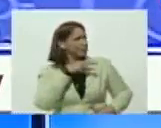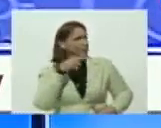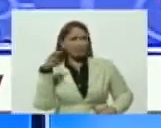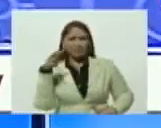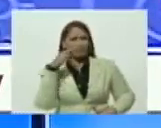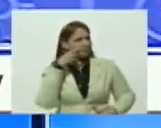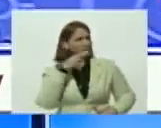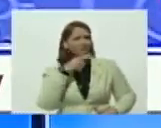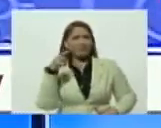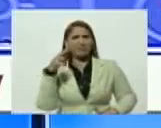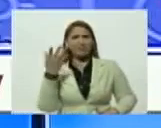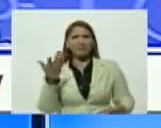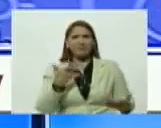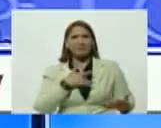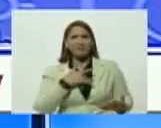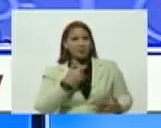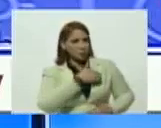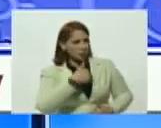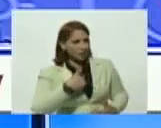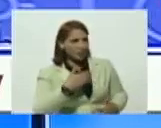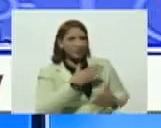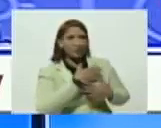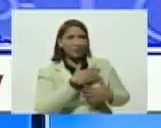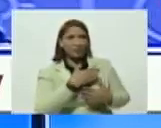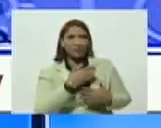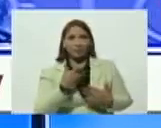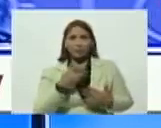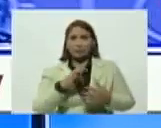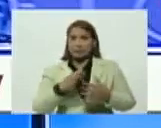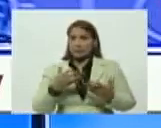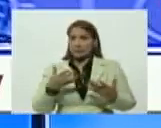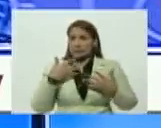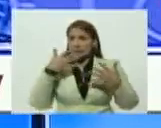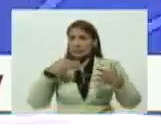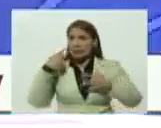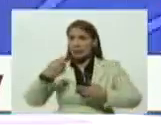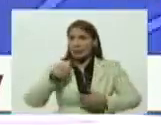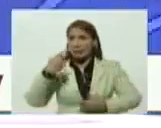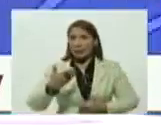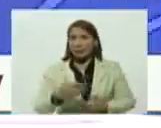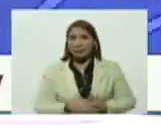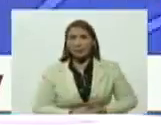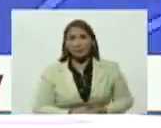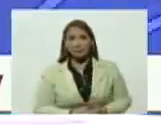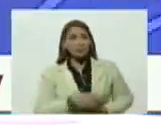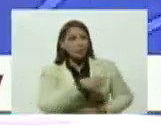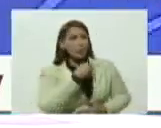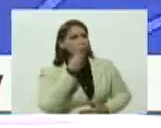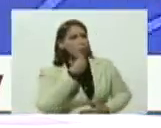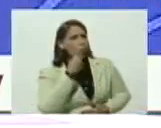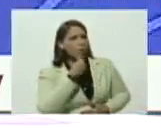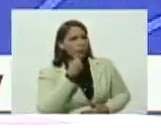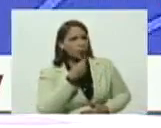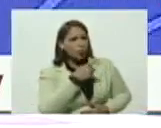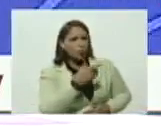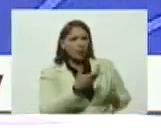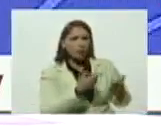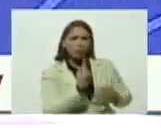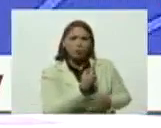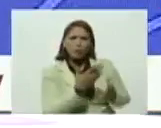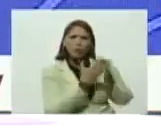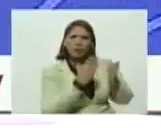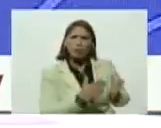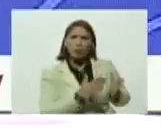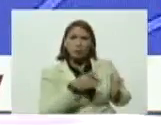Quiero felicitar ampliamente la juventud, porque es que esta juventud no solamente estudia, esta